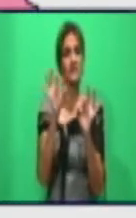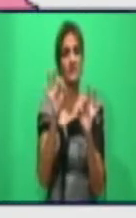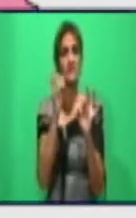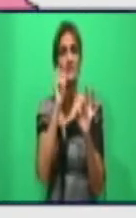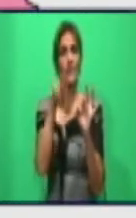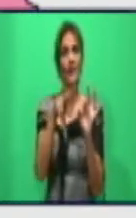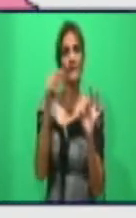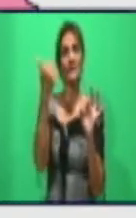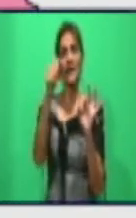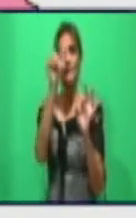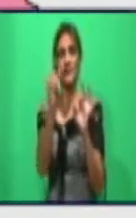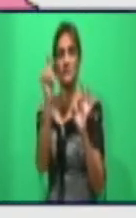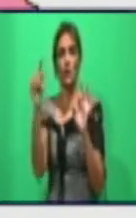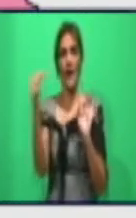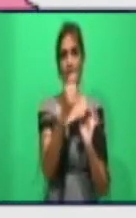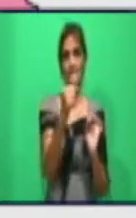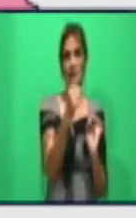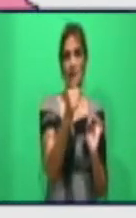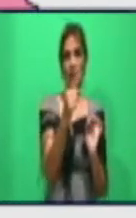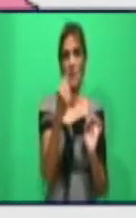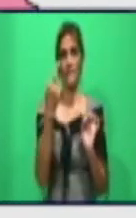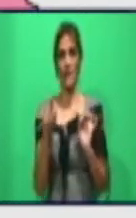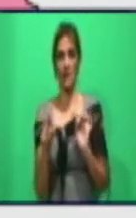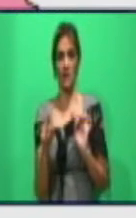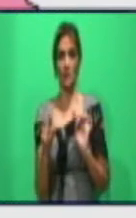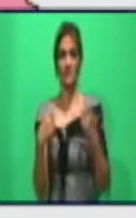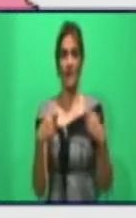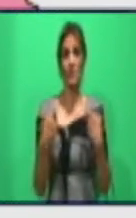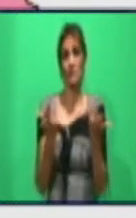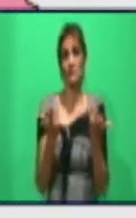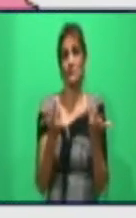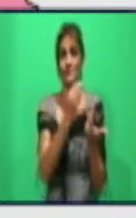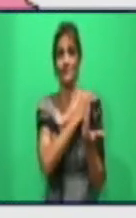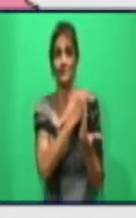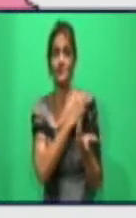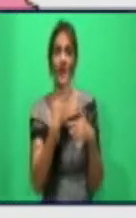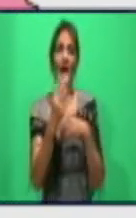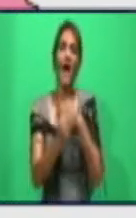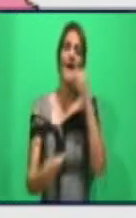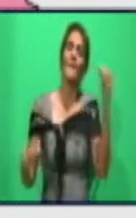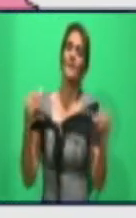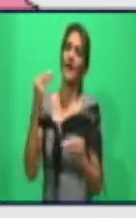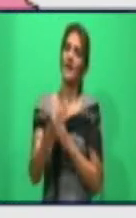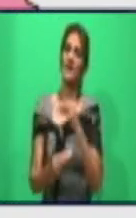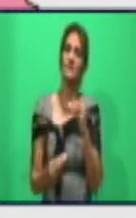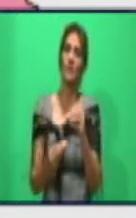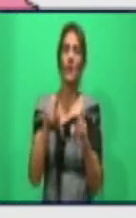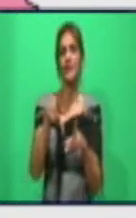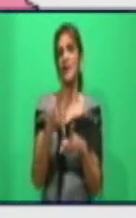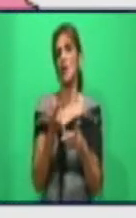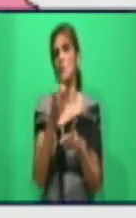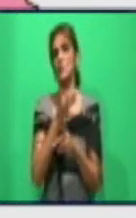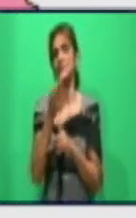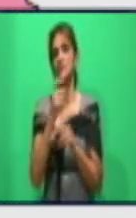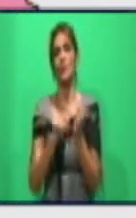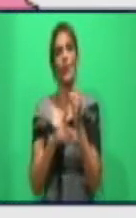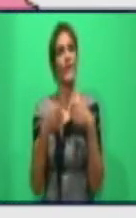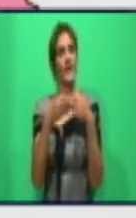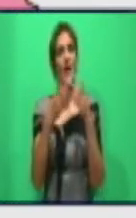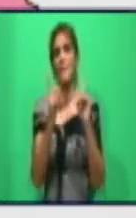nosotros estamos llamados a que a cambiar eso a que a que ningún municipio de granma aparezca en esa en ese listado